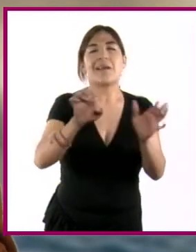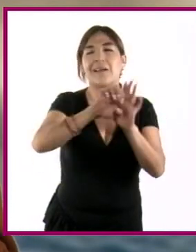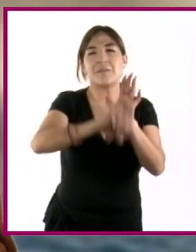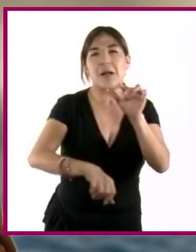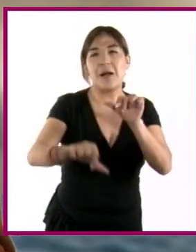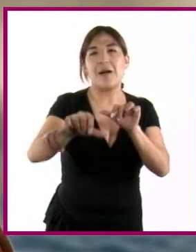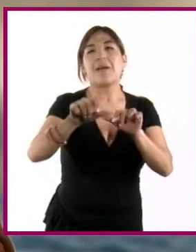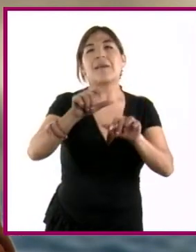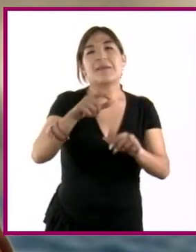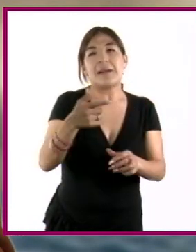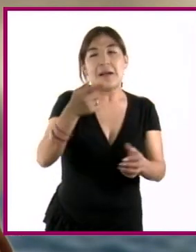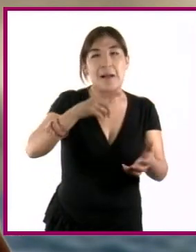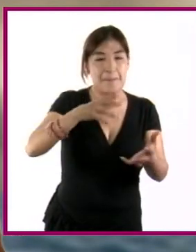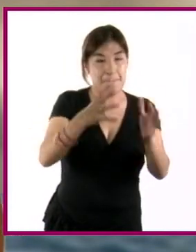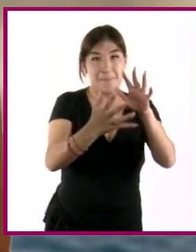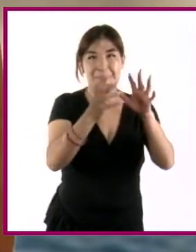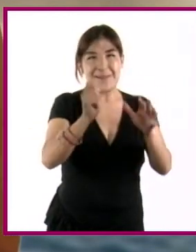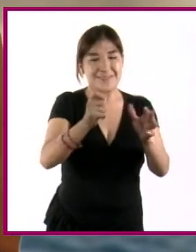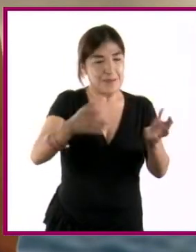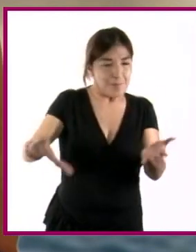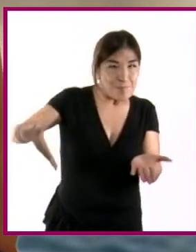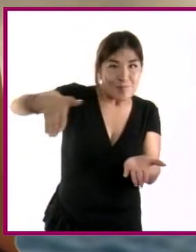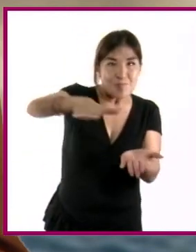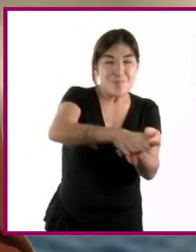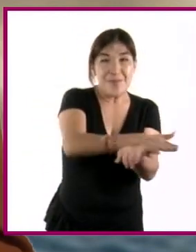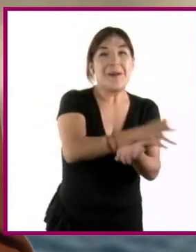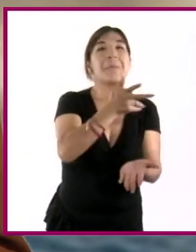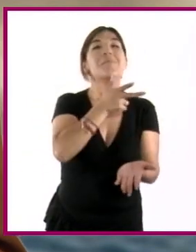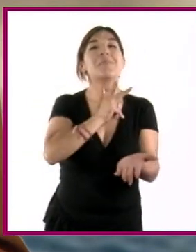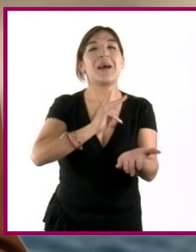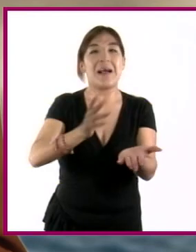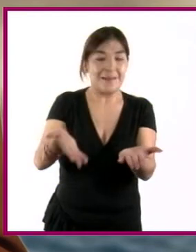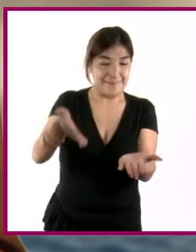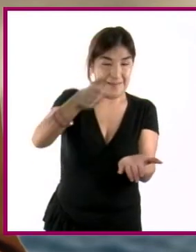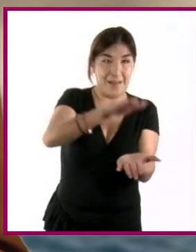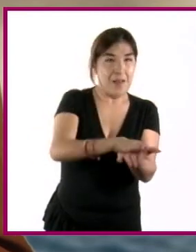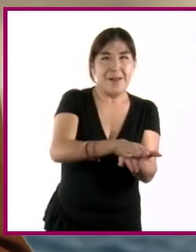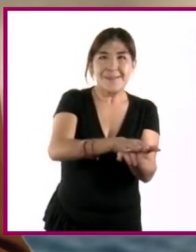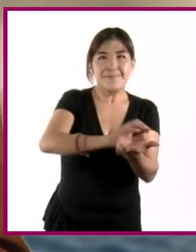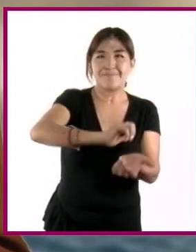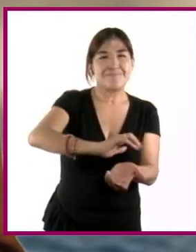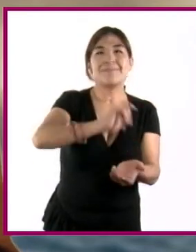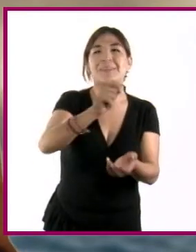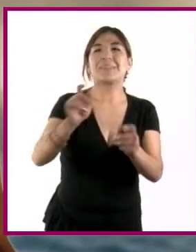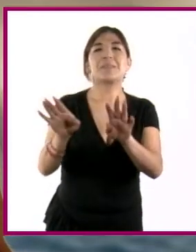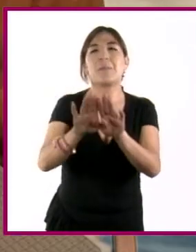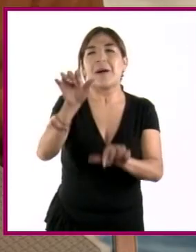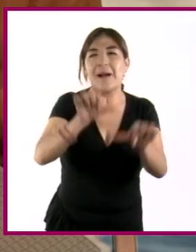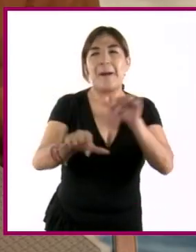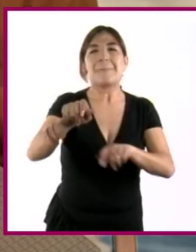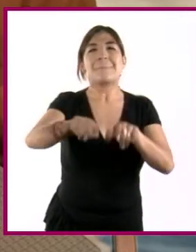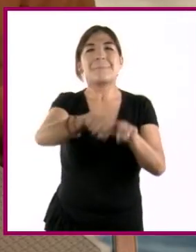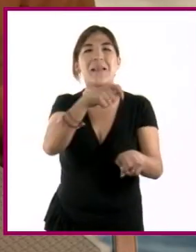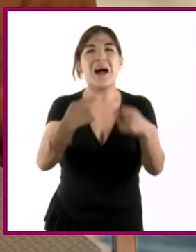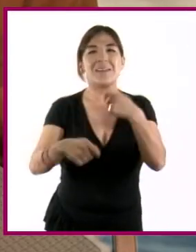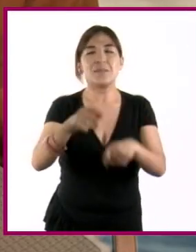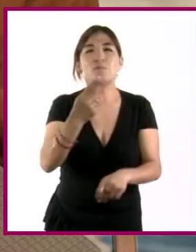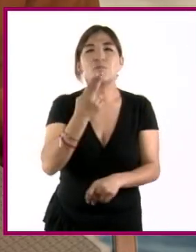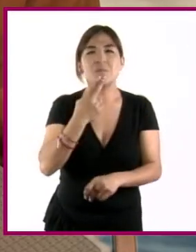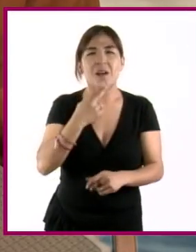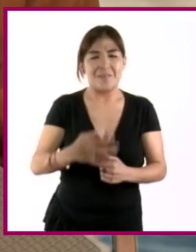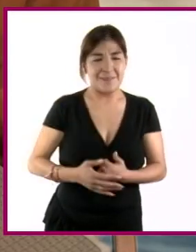la mayor parte del chapopote, que se extrae del petróleo, por gránulos de plástico reciclado. Me he